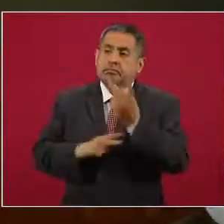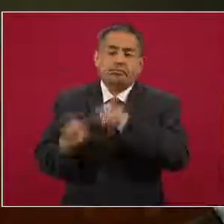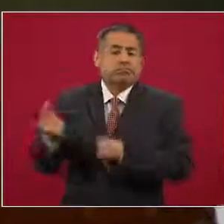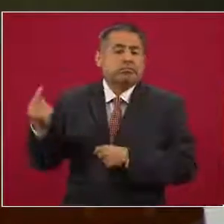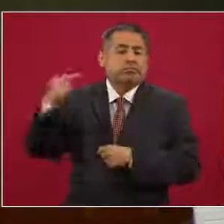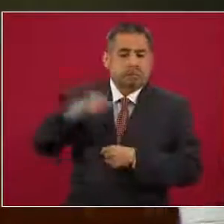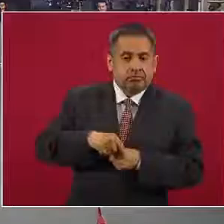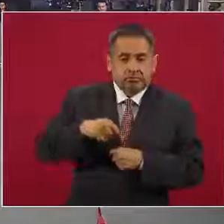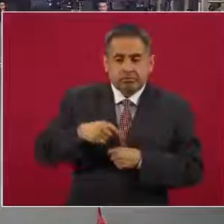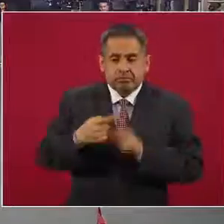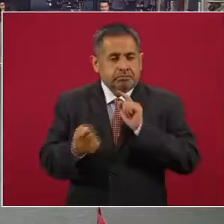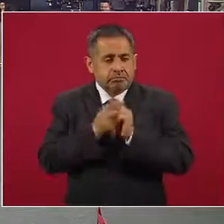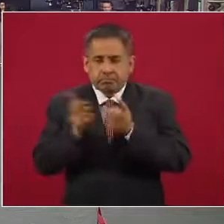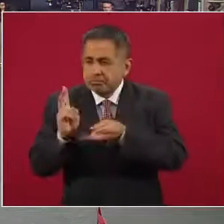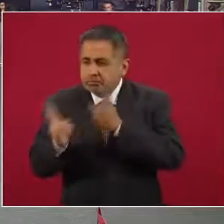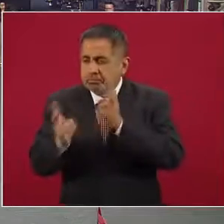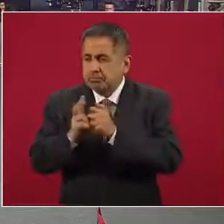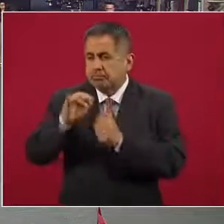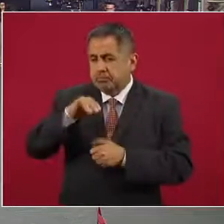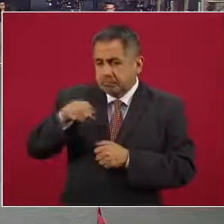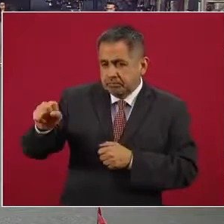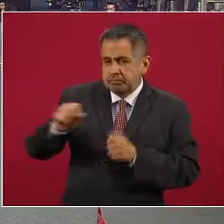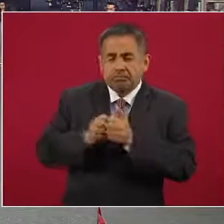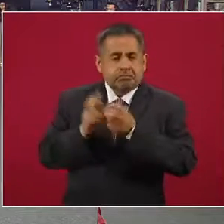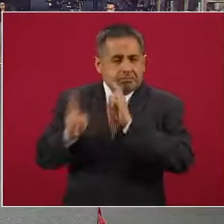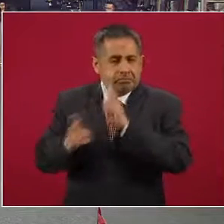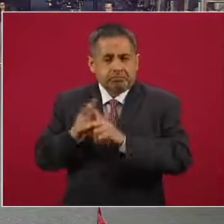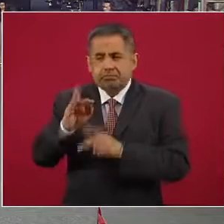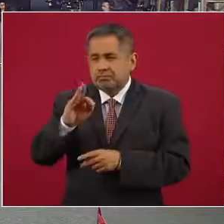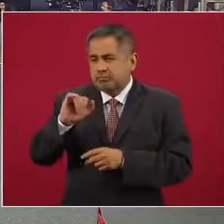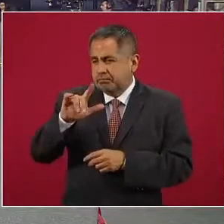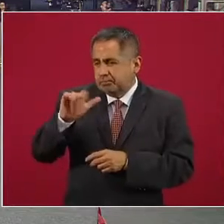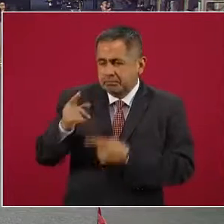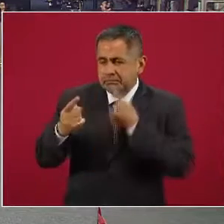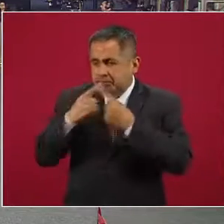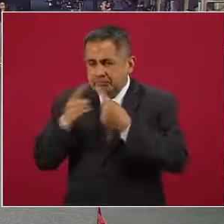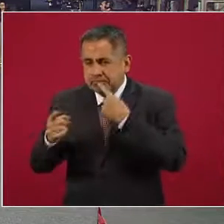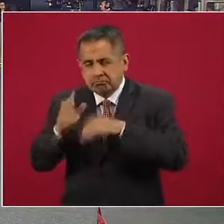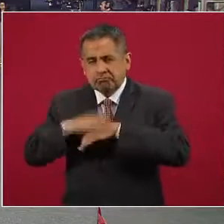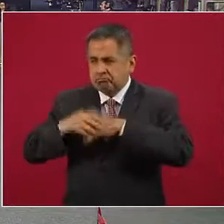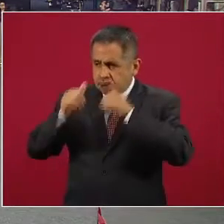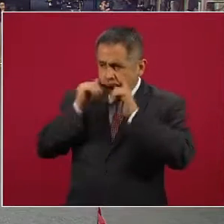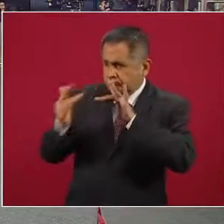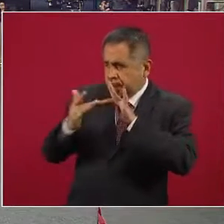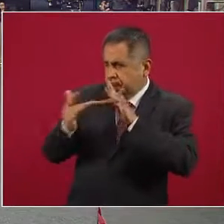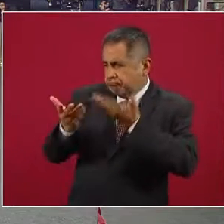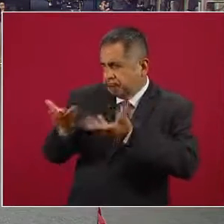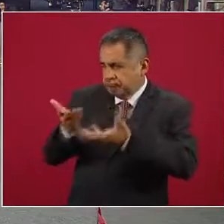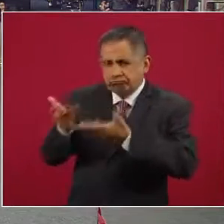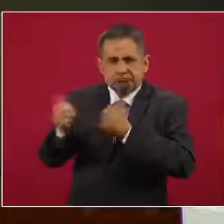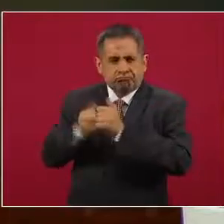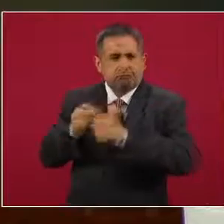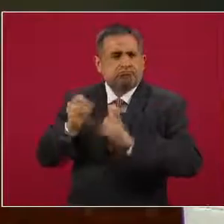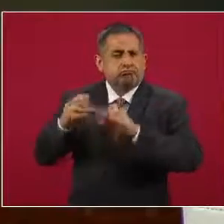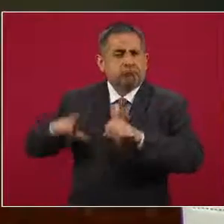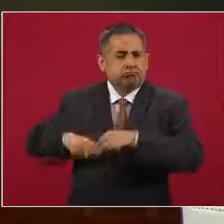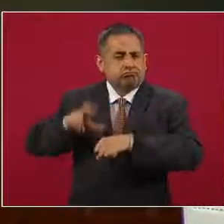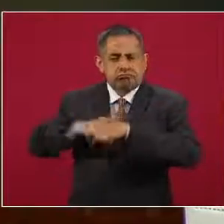regreso, después de hablar con el IMSS, después de hablar con la Fiscalía, después de buscar que nos atendieran directamente en la oficina del